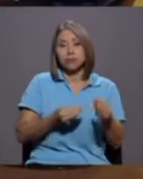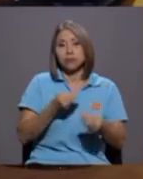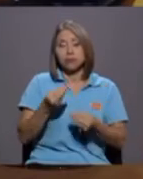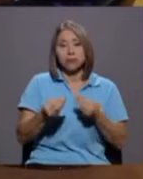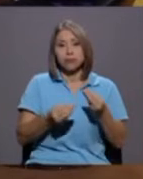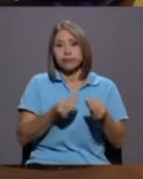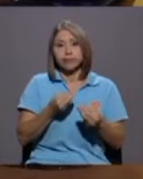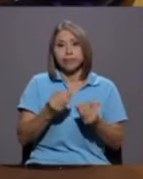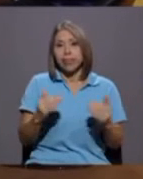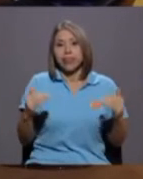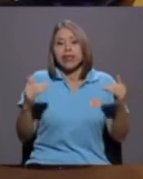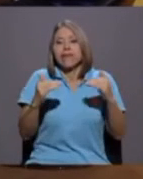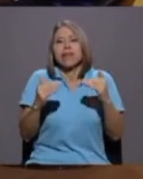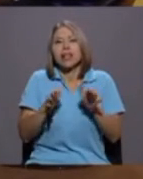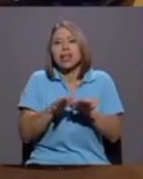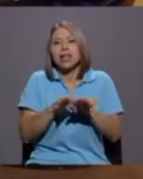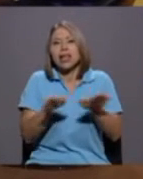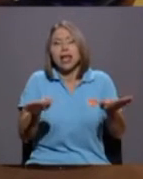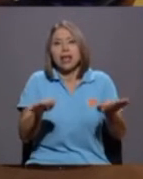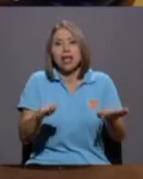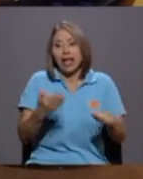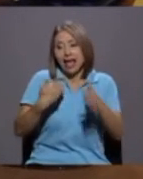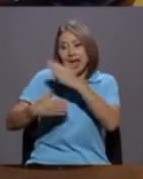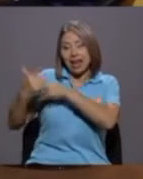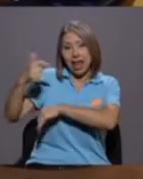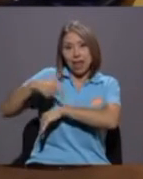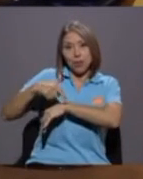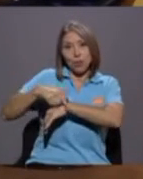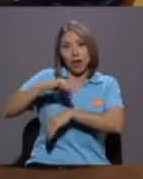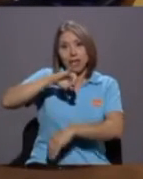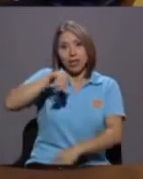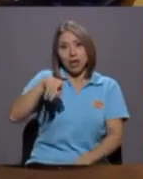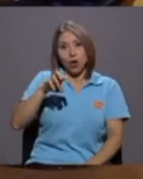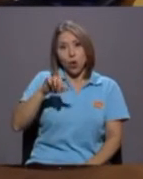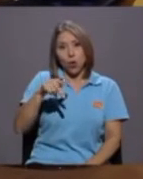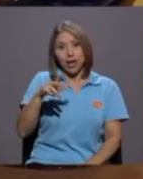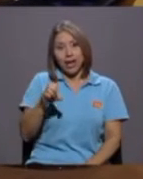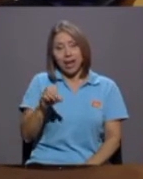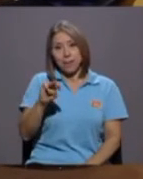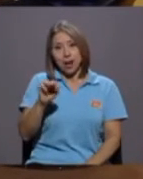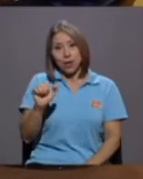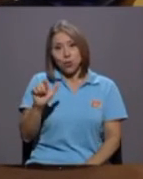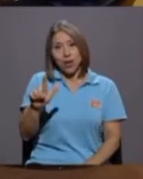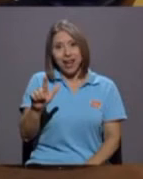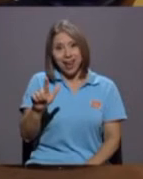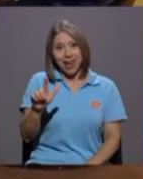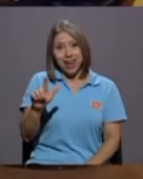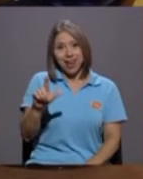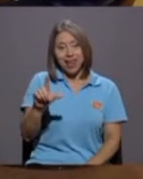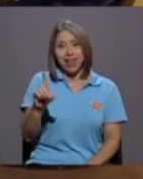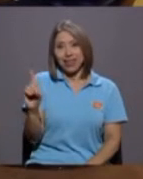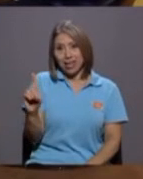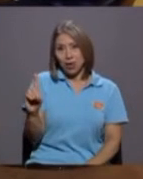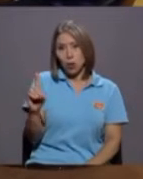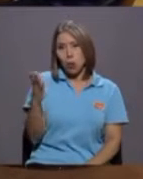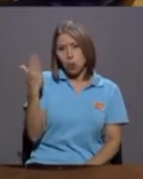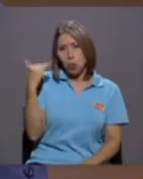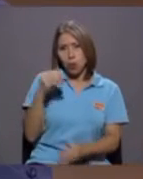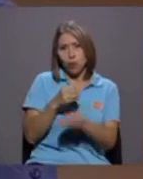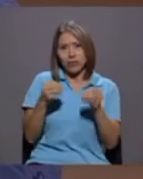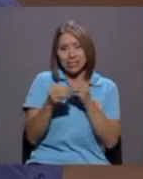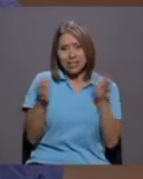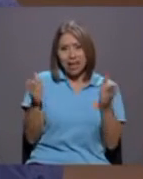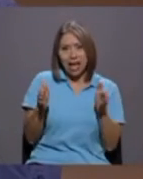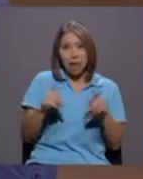En la época de don Jorge Manuel era una oficinita, sí, pero el país ha cambiado.